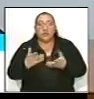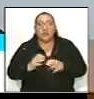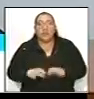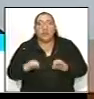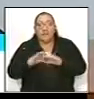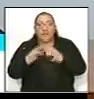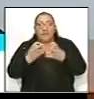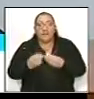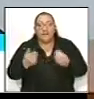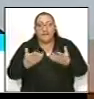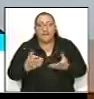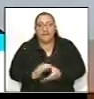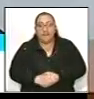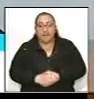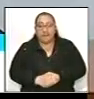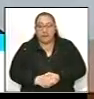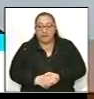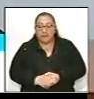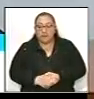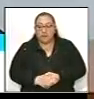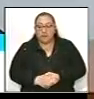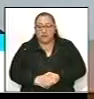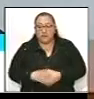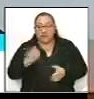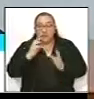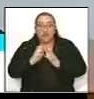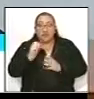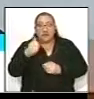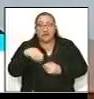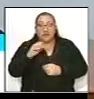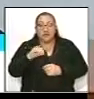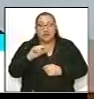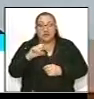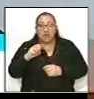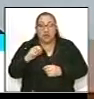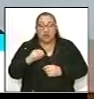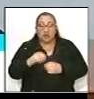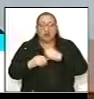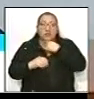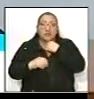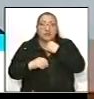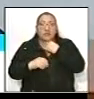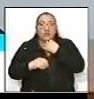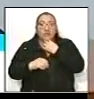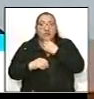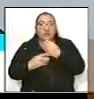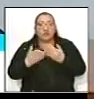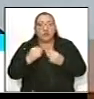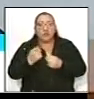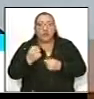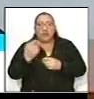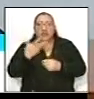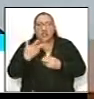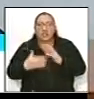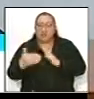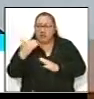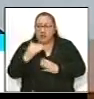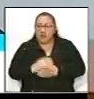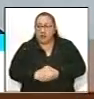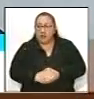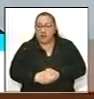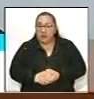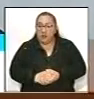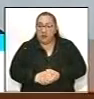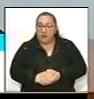también. Porque también, por ejemplo, en la San Marcos o para postular la beca permanencia nos piden, creo, tercio superior, ¿no? No